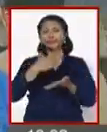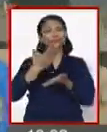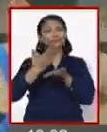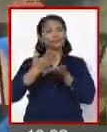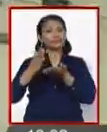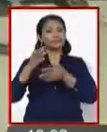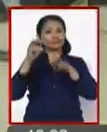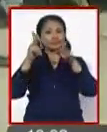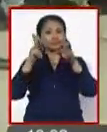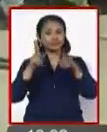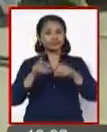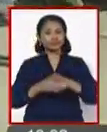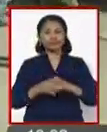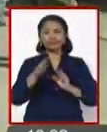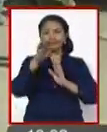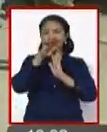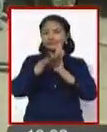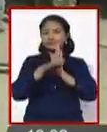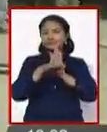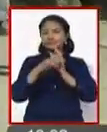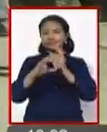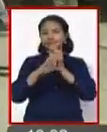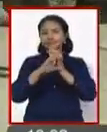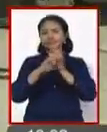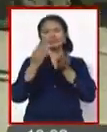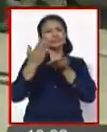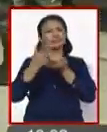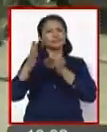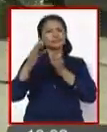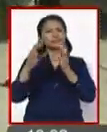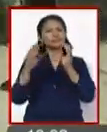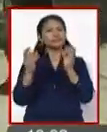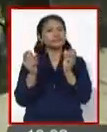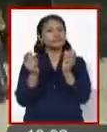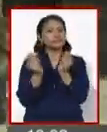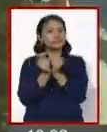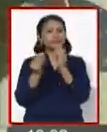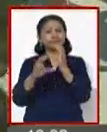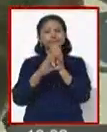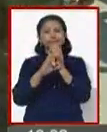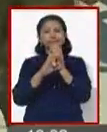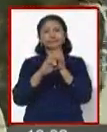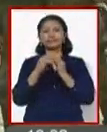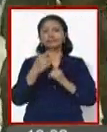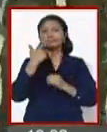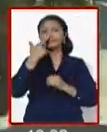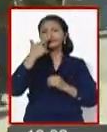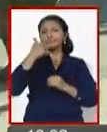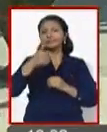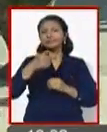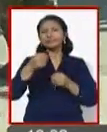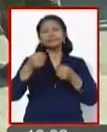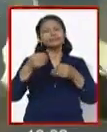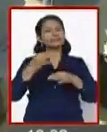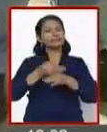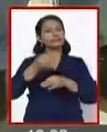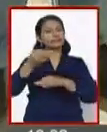despedimos personal, disminuimos camiones. Y si disminuimos camiones, el gas va a llegar más tarde al ama de